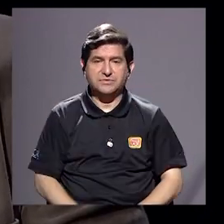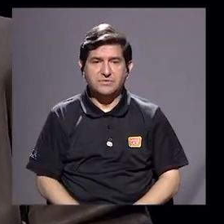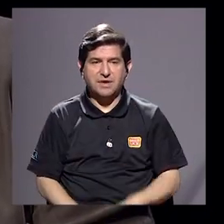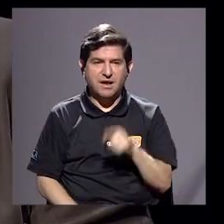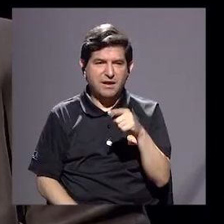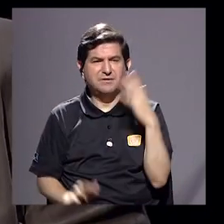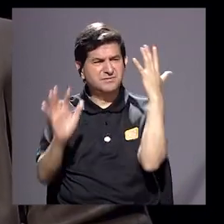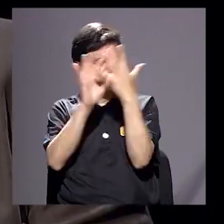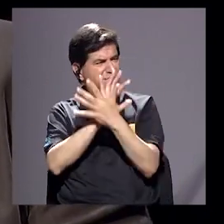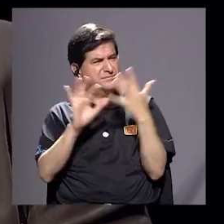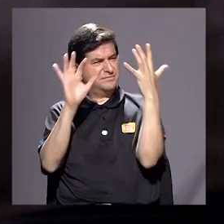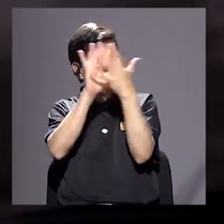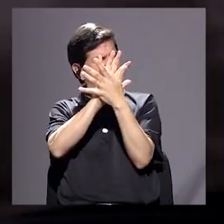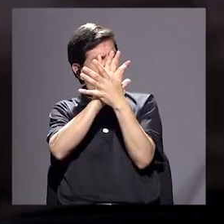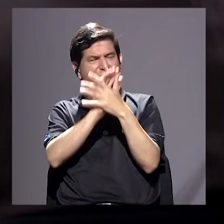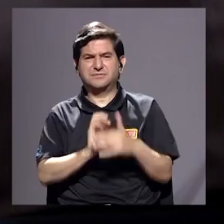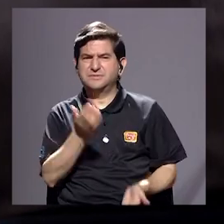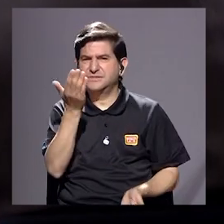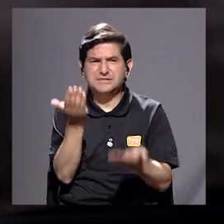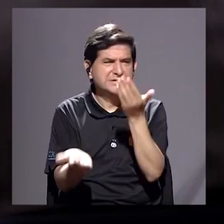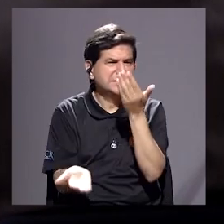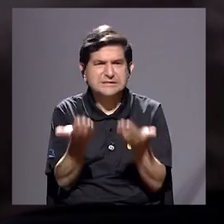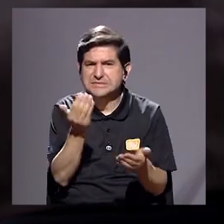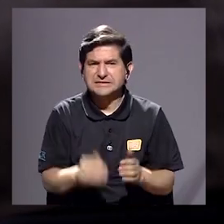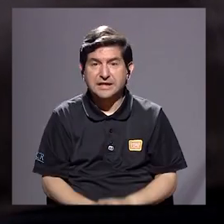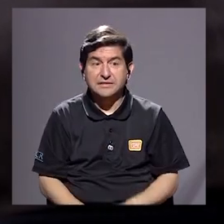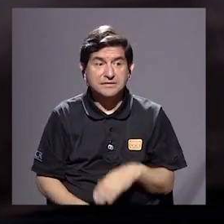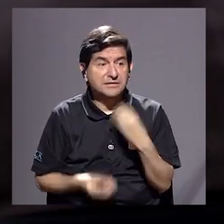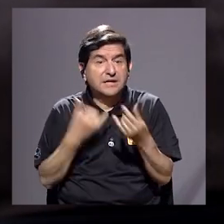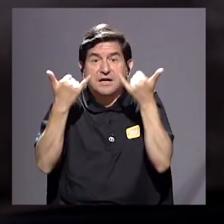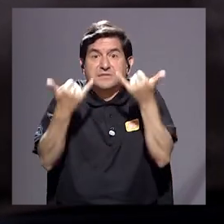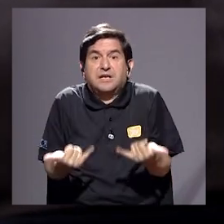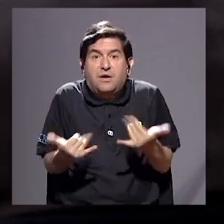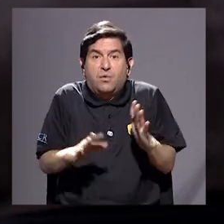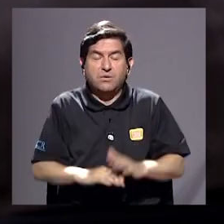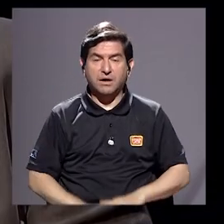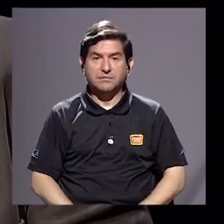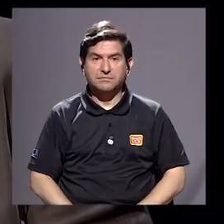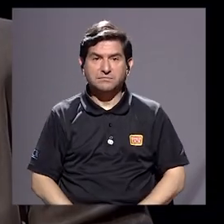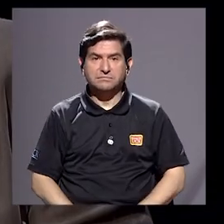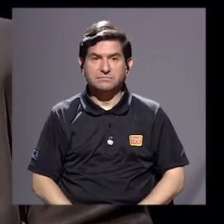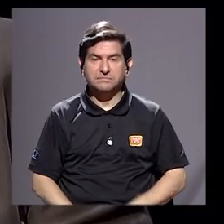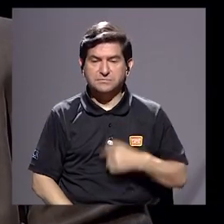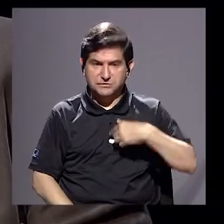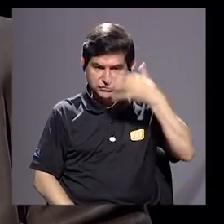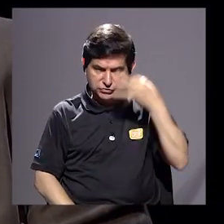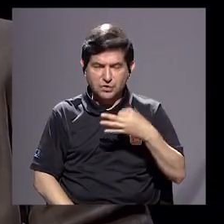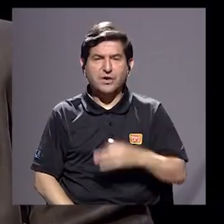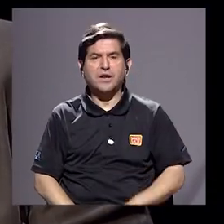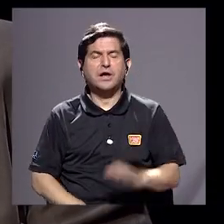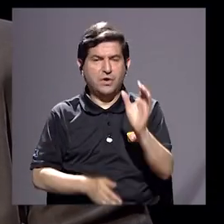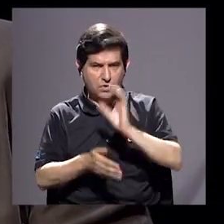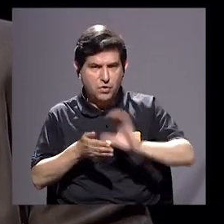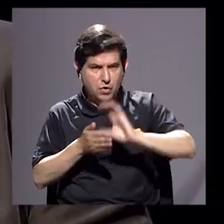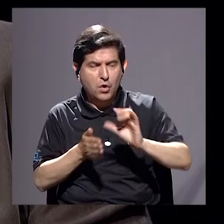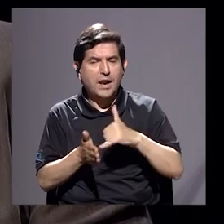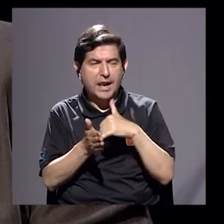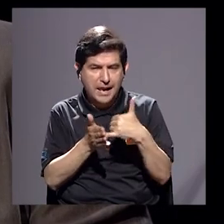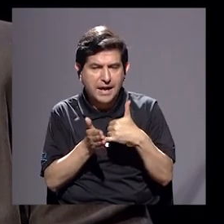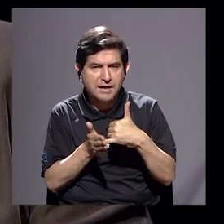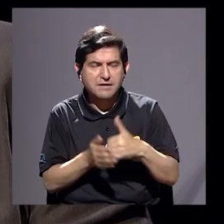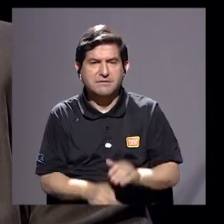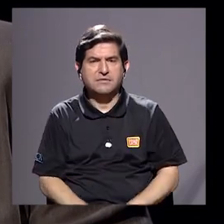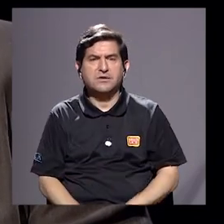muy confusos y una poco de qué hacemos ahora bueno yo creo que aquí el colegio está débil el colegio que